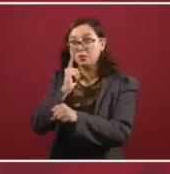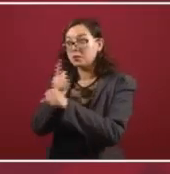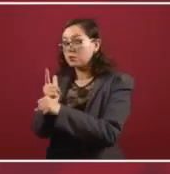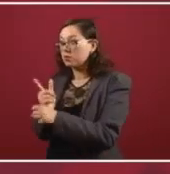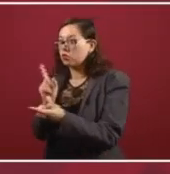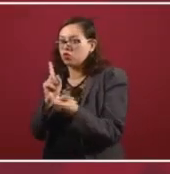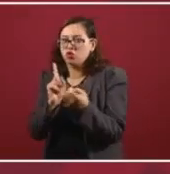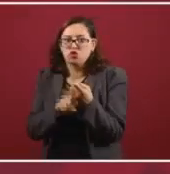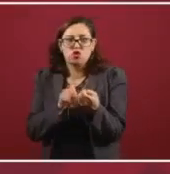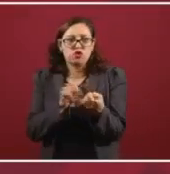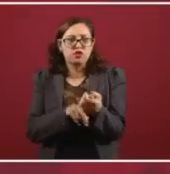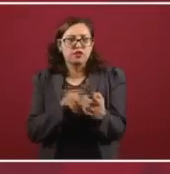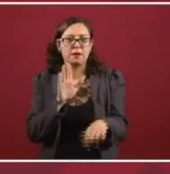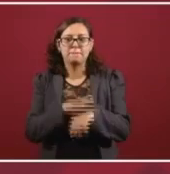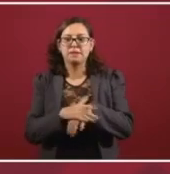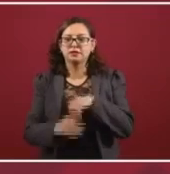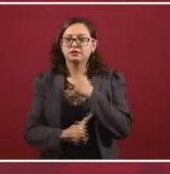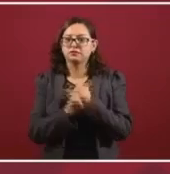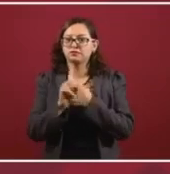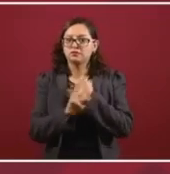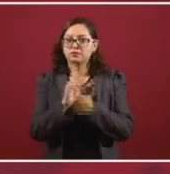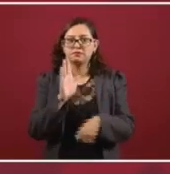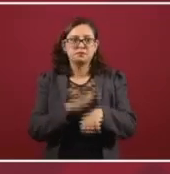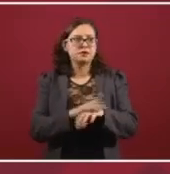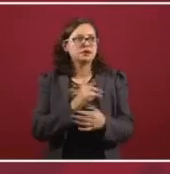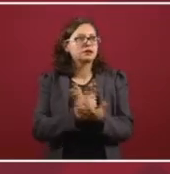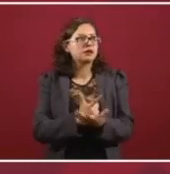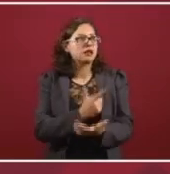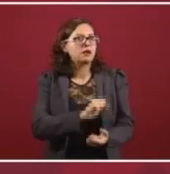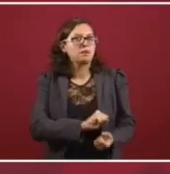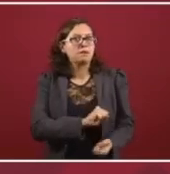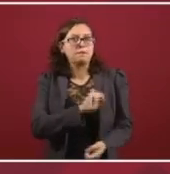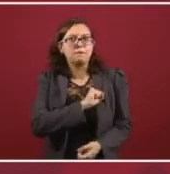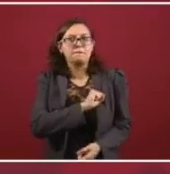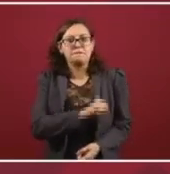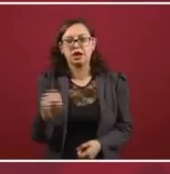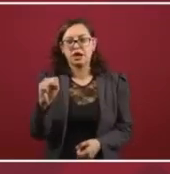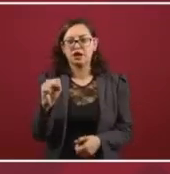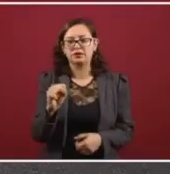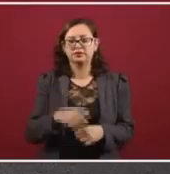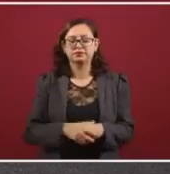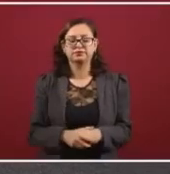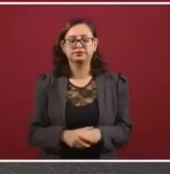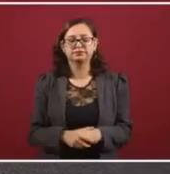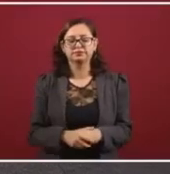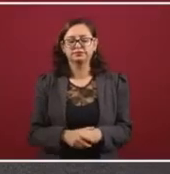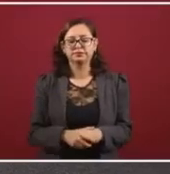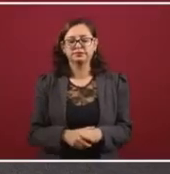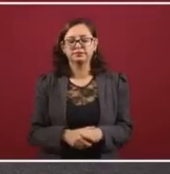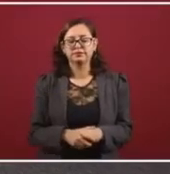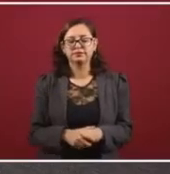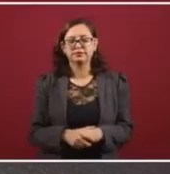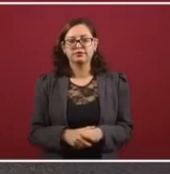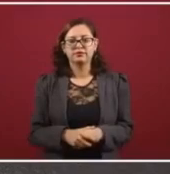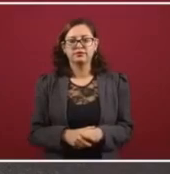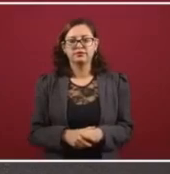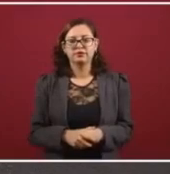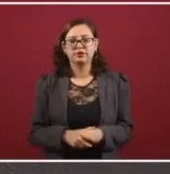10 estados que alteran el promedio respecto a este ilícito. Les puedo decir que hay